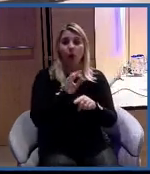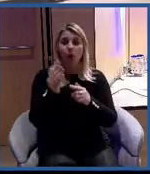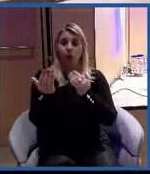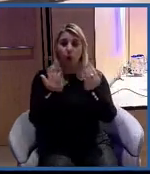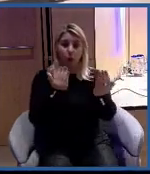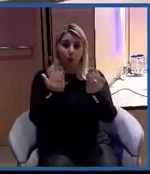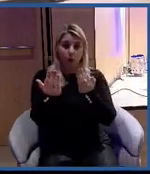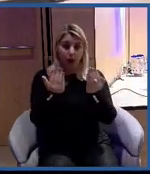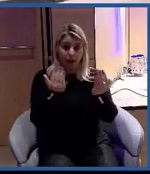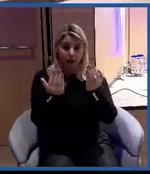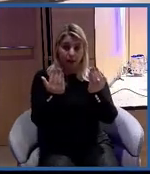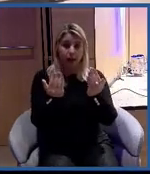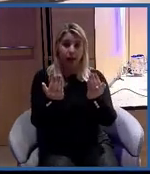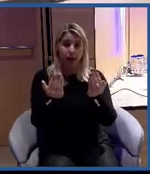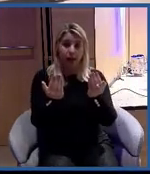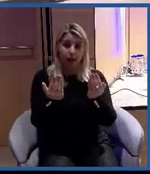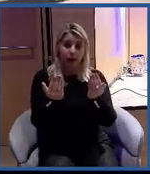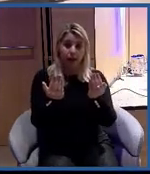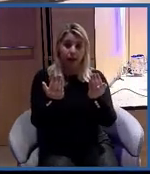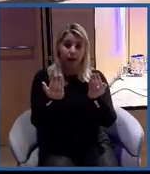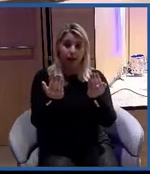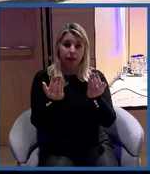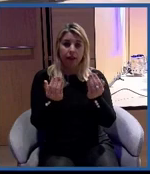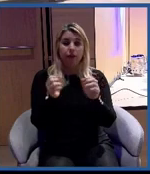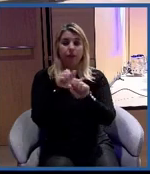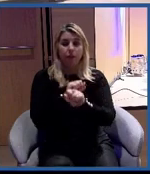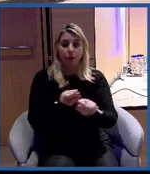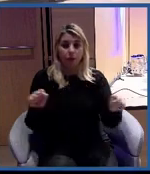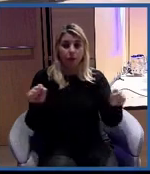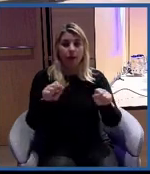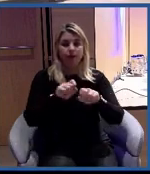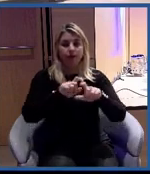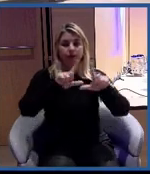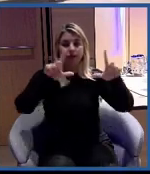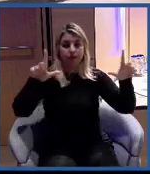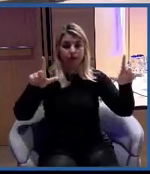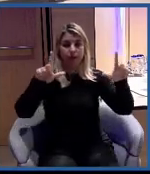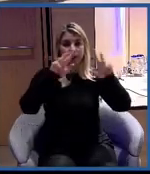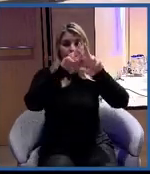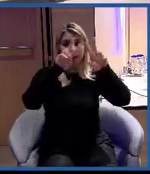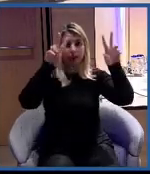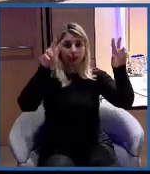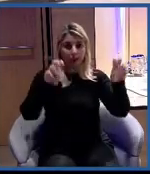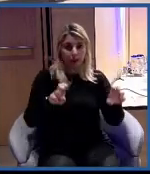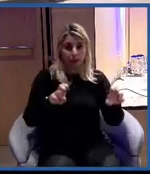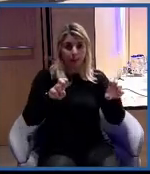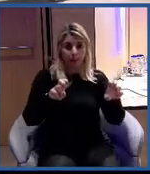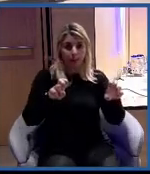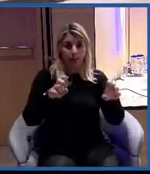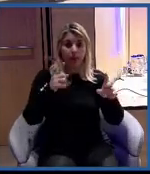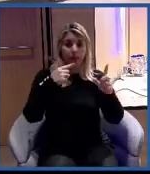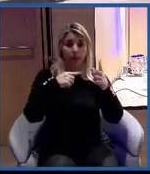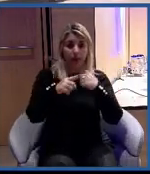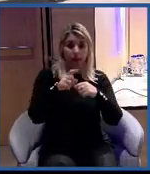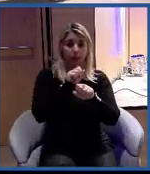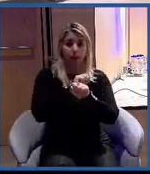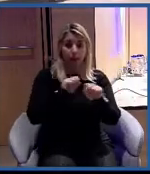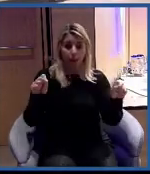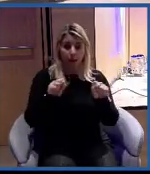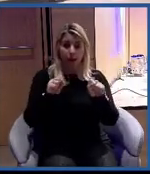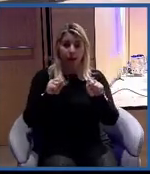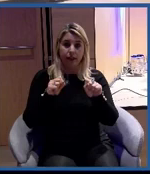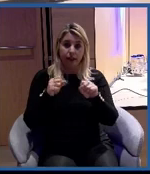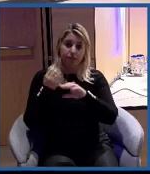comparativa y podés desplegar un tema y desplegar más de un candidato en este